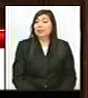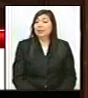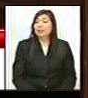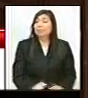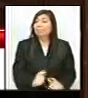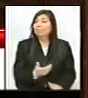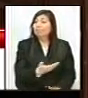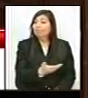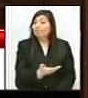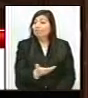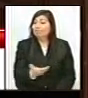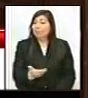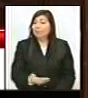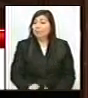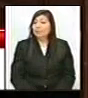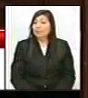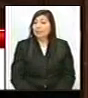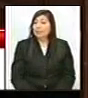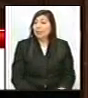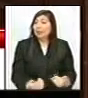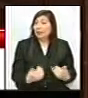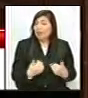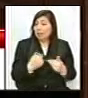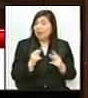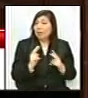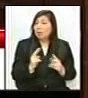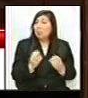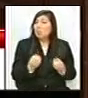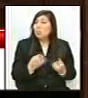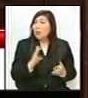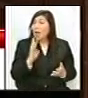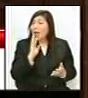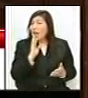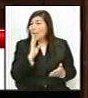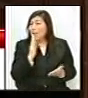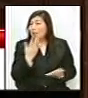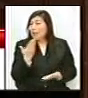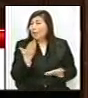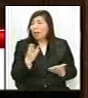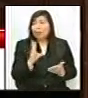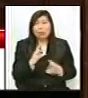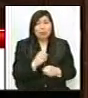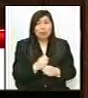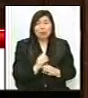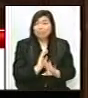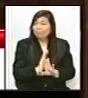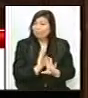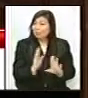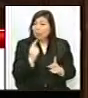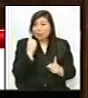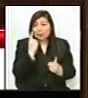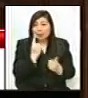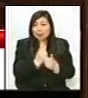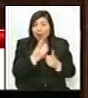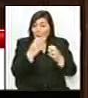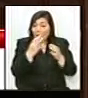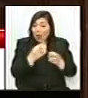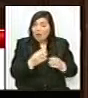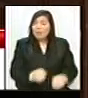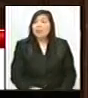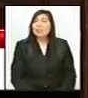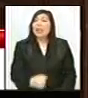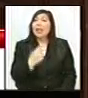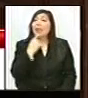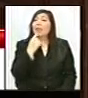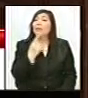señores congresistas, hay que tener en cuenta lo siguiente, porque muchos están hablando ya, no tomamos aún conocimiento de manera oficial de la